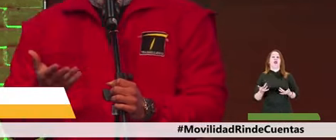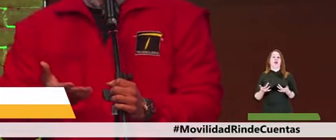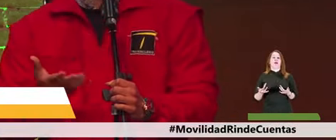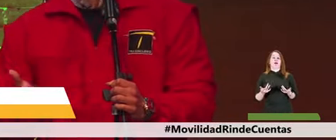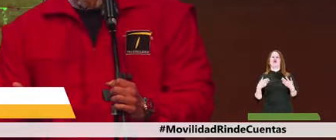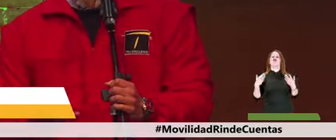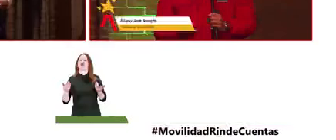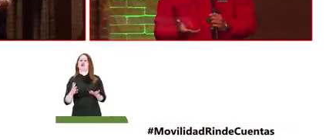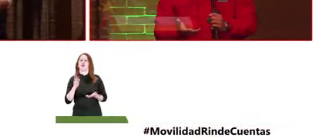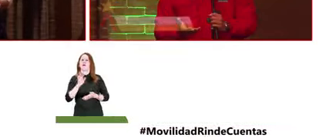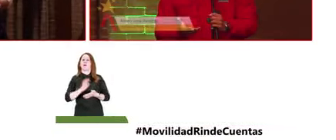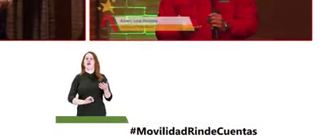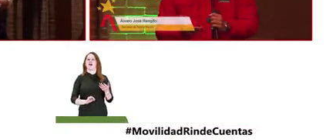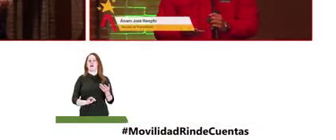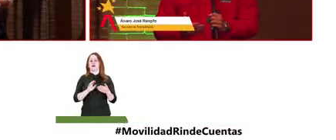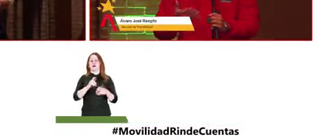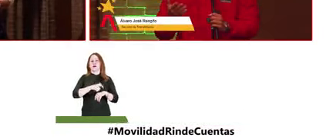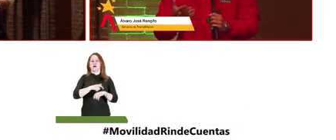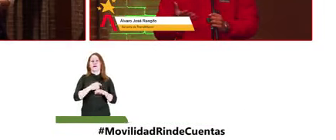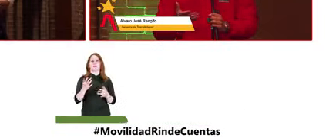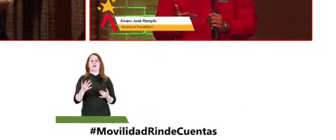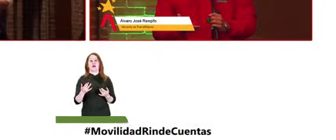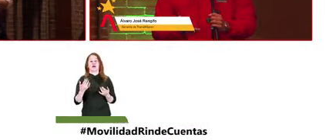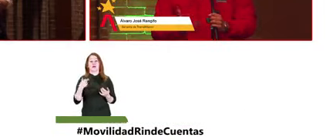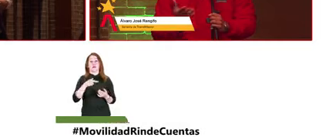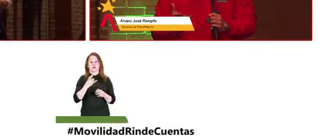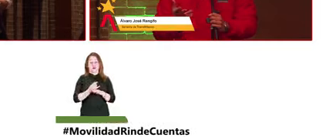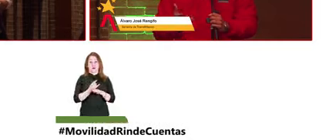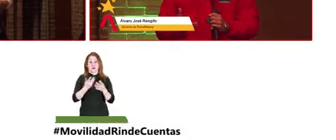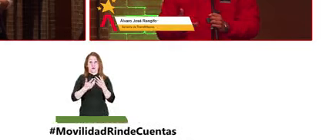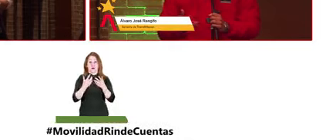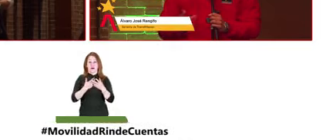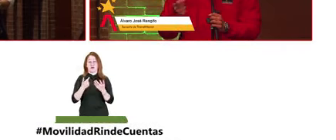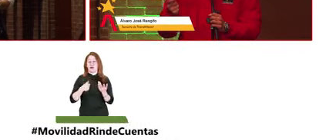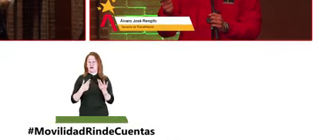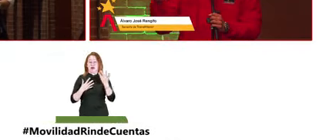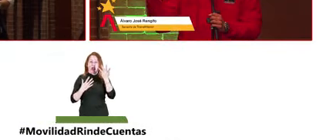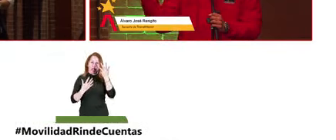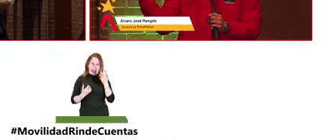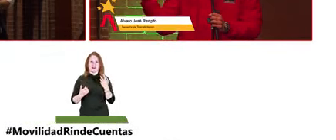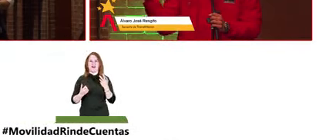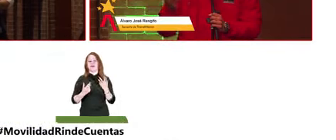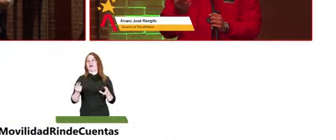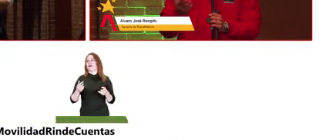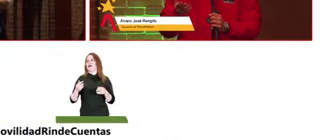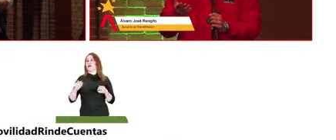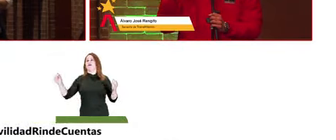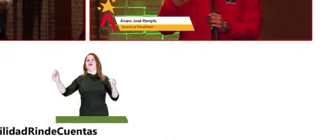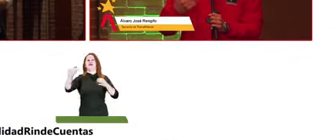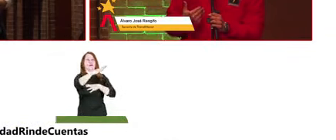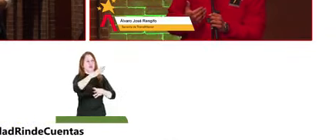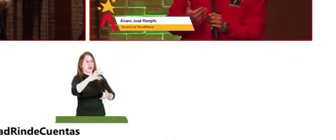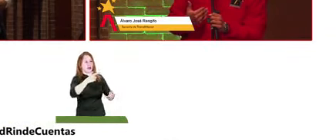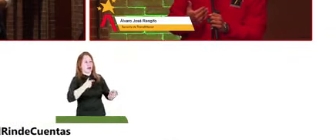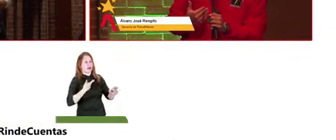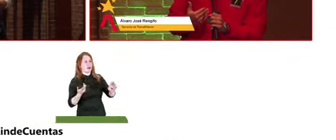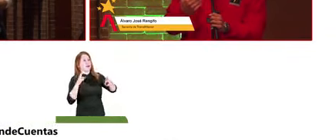hacer para reducir el tiempo de espera? Cuando usamos el sistema no hay nada más frustrante que un vehículo pase y no nos